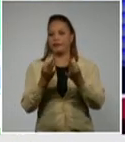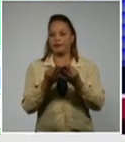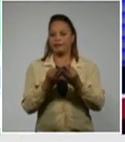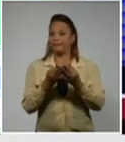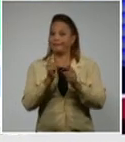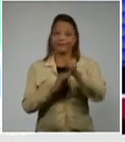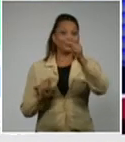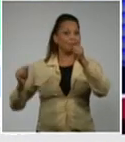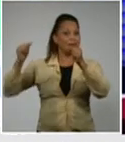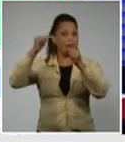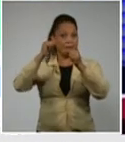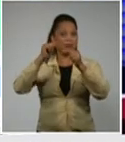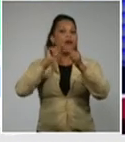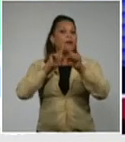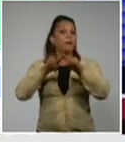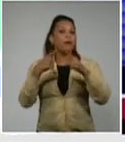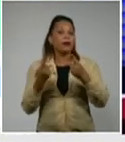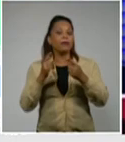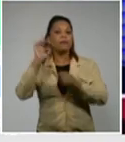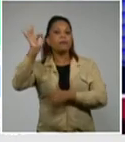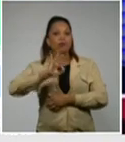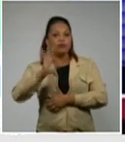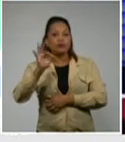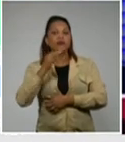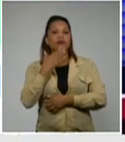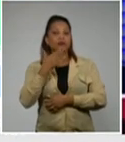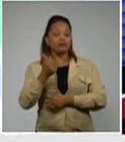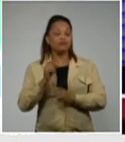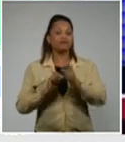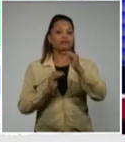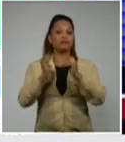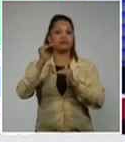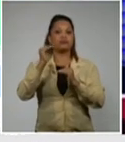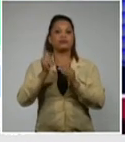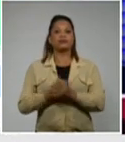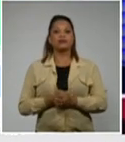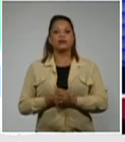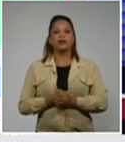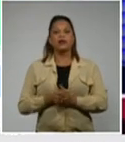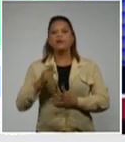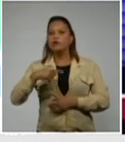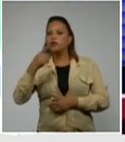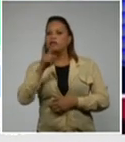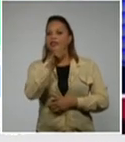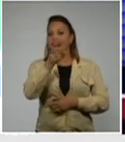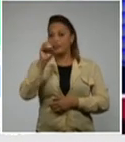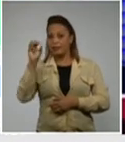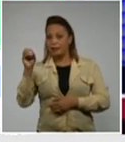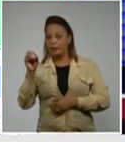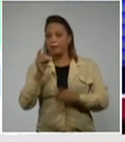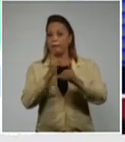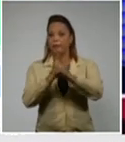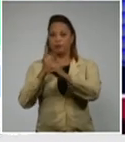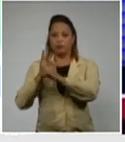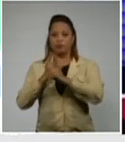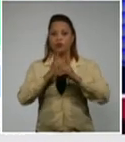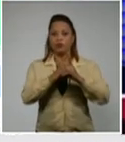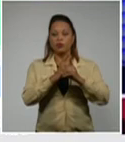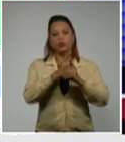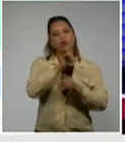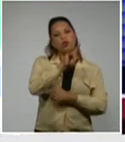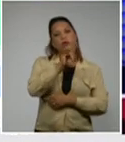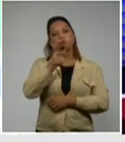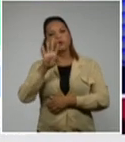porque un alto por ciento, podemos decir que todos los días de 100 contactos, 94